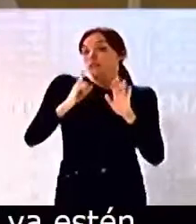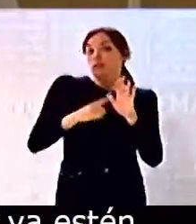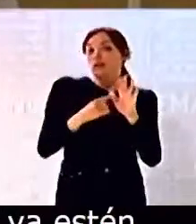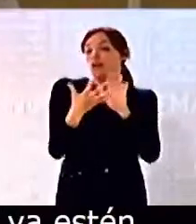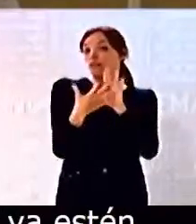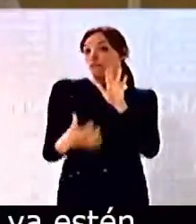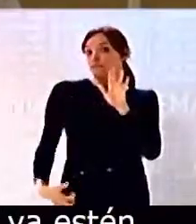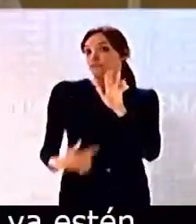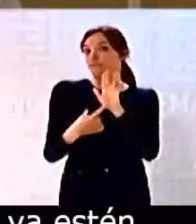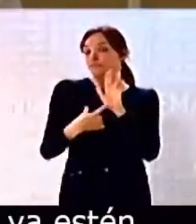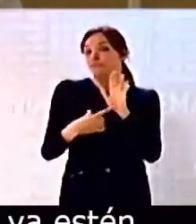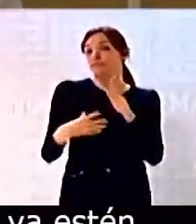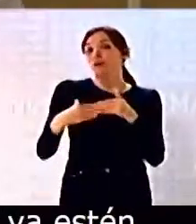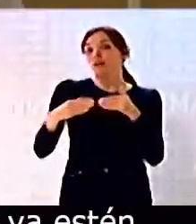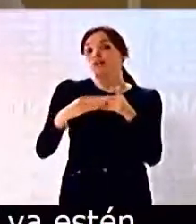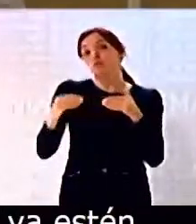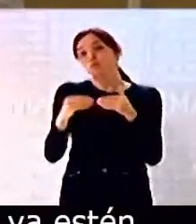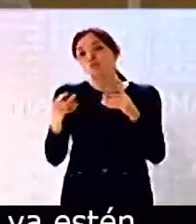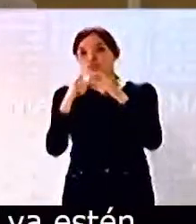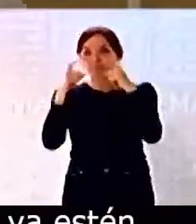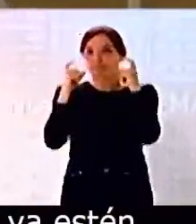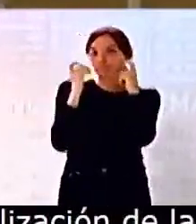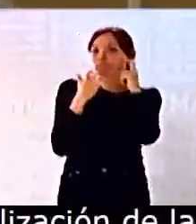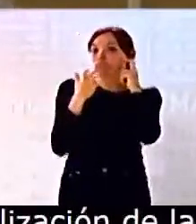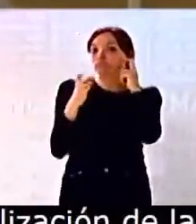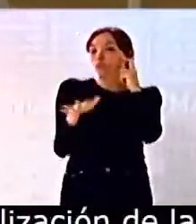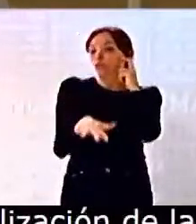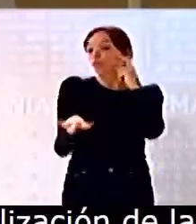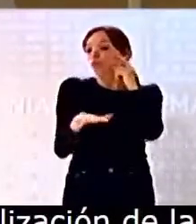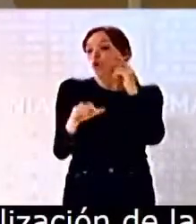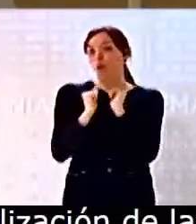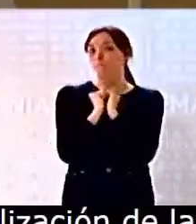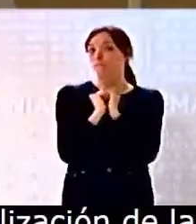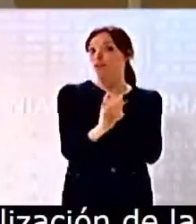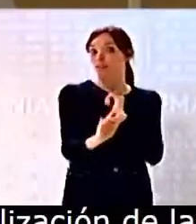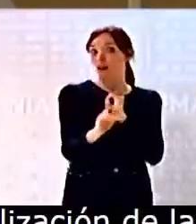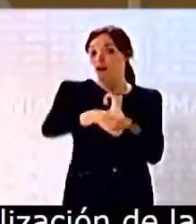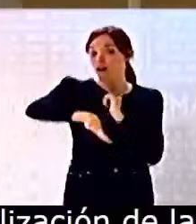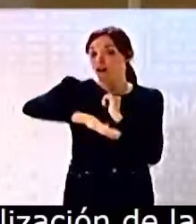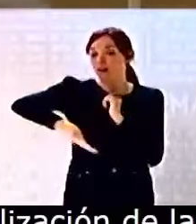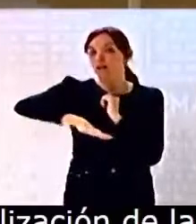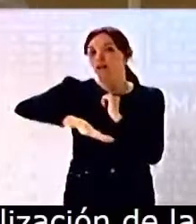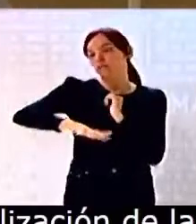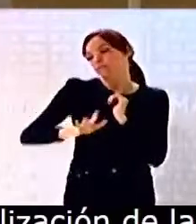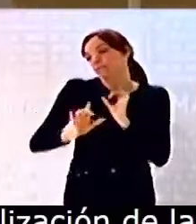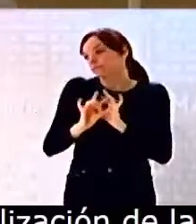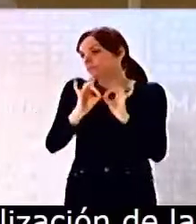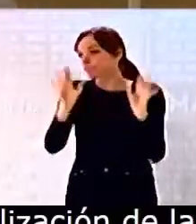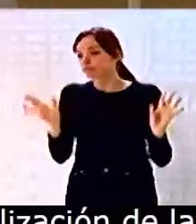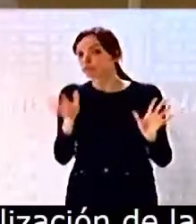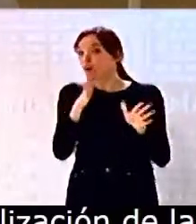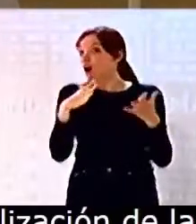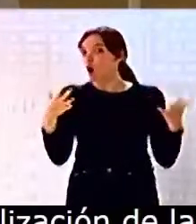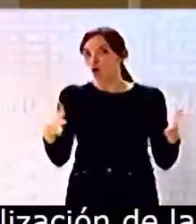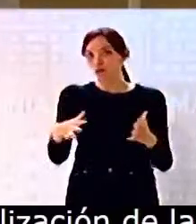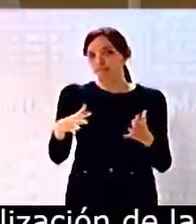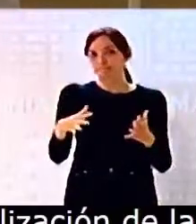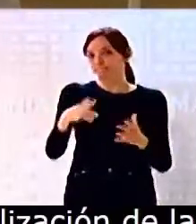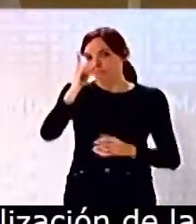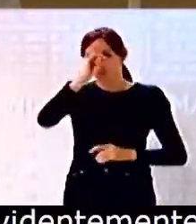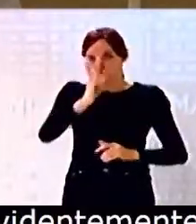la utilización de las mascarillas, por ejemplo, en las zonas de playa, pues evidentemente en este momento es